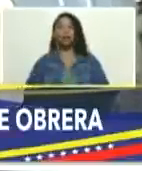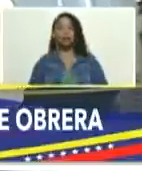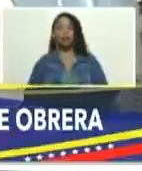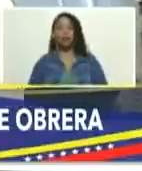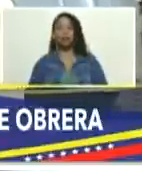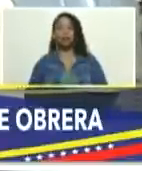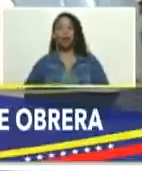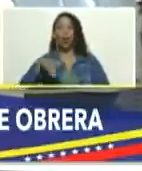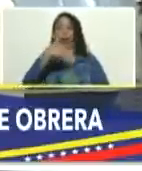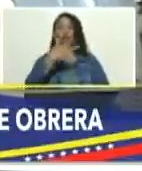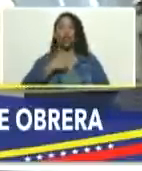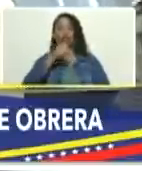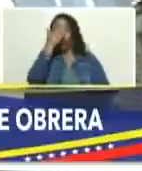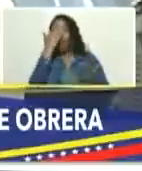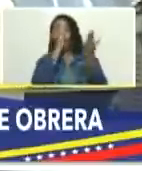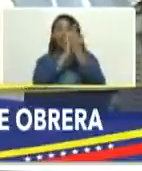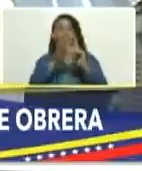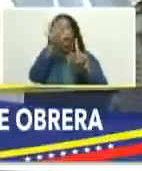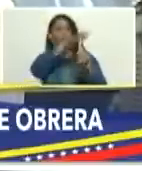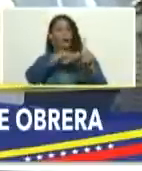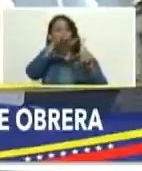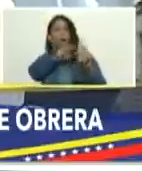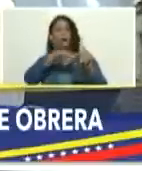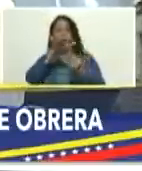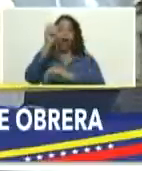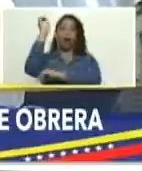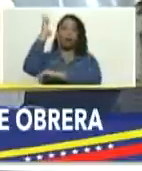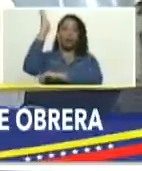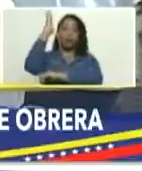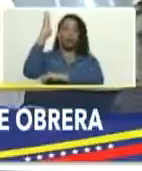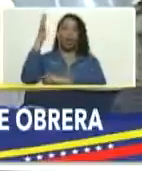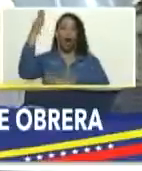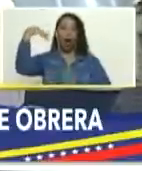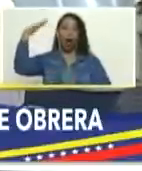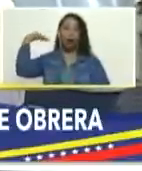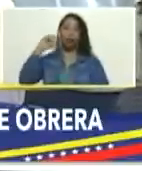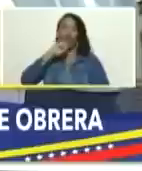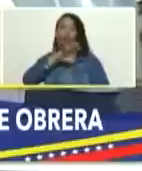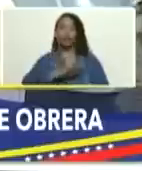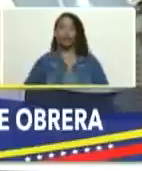cuando enfrentamos la conspiración parlamentaria,